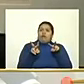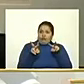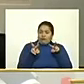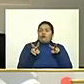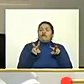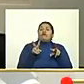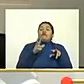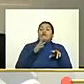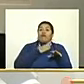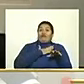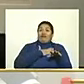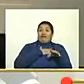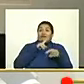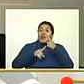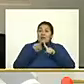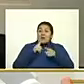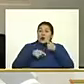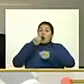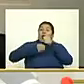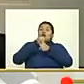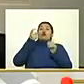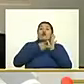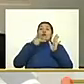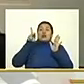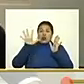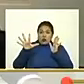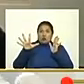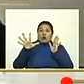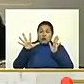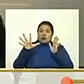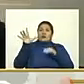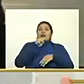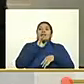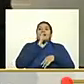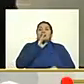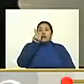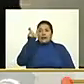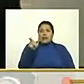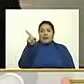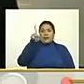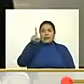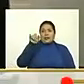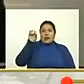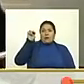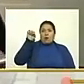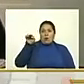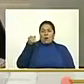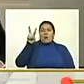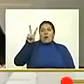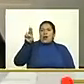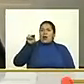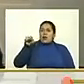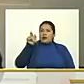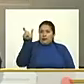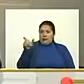mío del año 2005, donde el arquitecto Simón Vélez me presta un